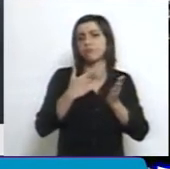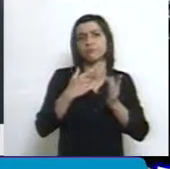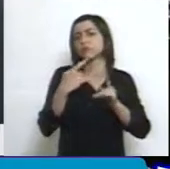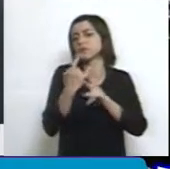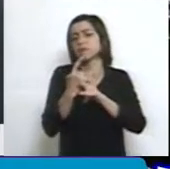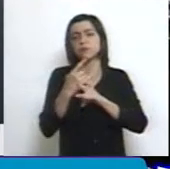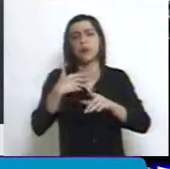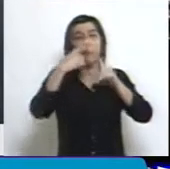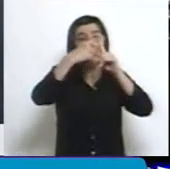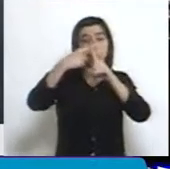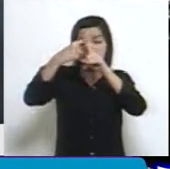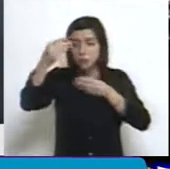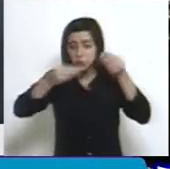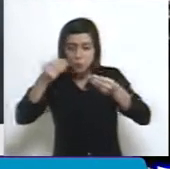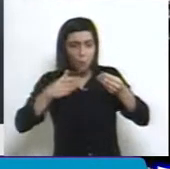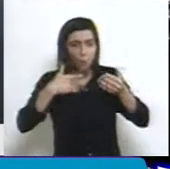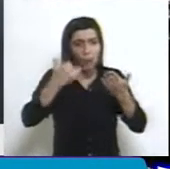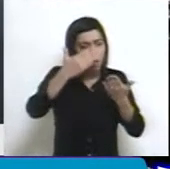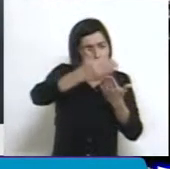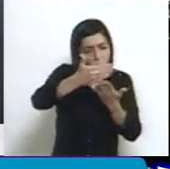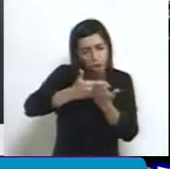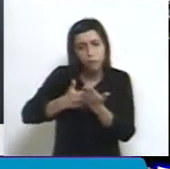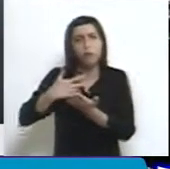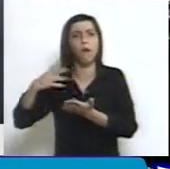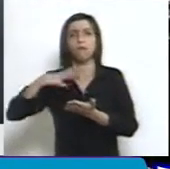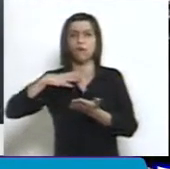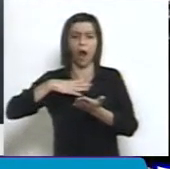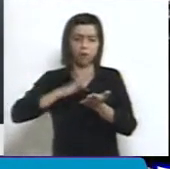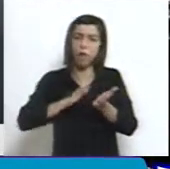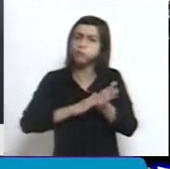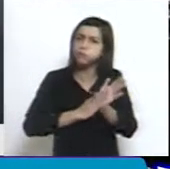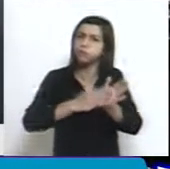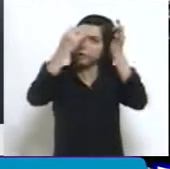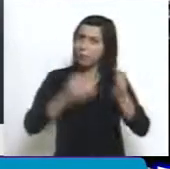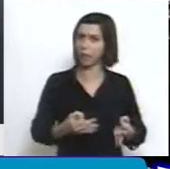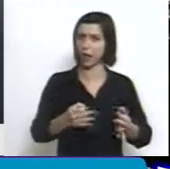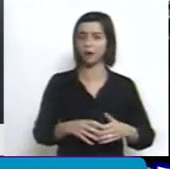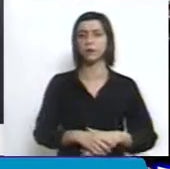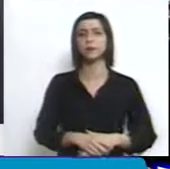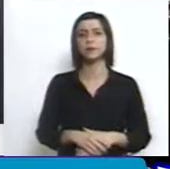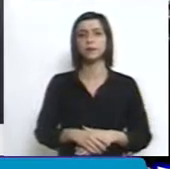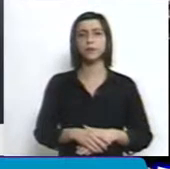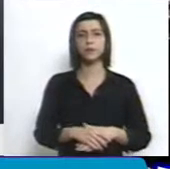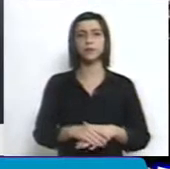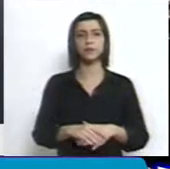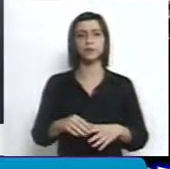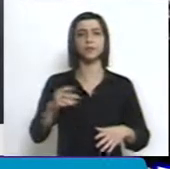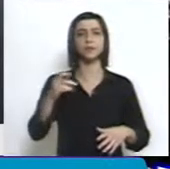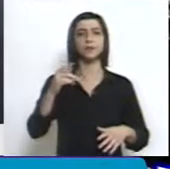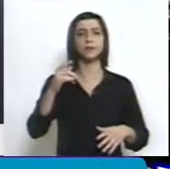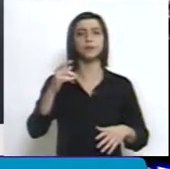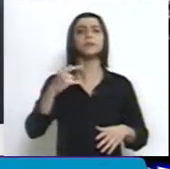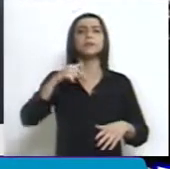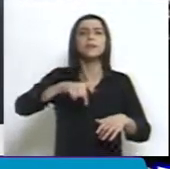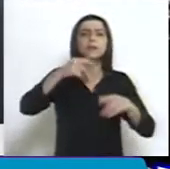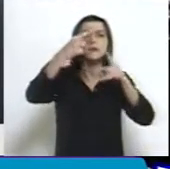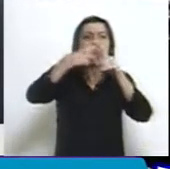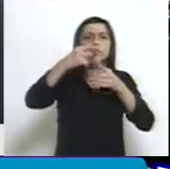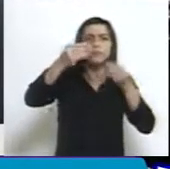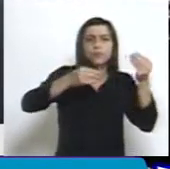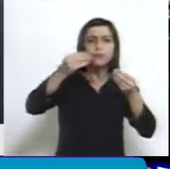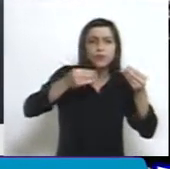presupuesto enviado por el Poder Ejecutivo. La verdad que este presupuesto